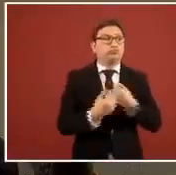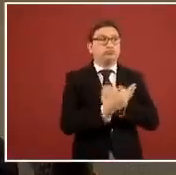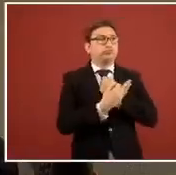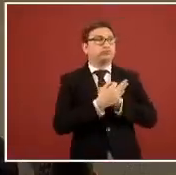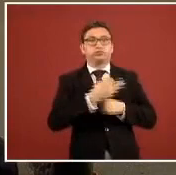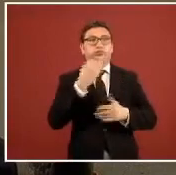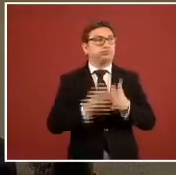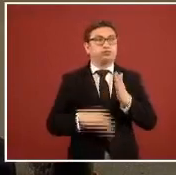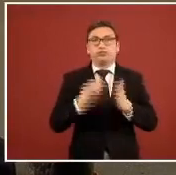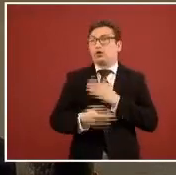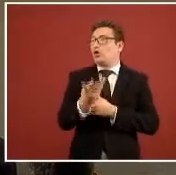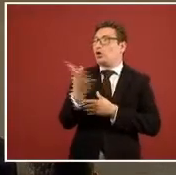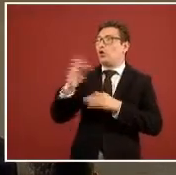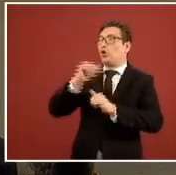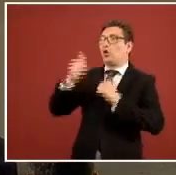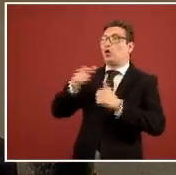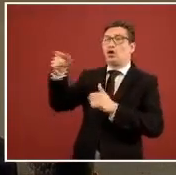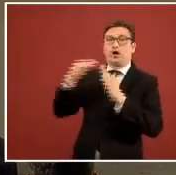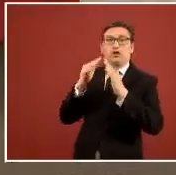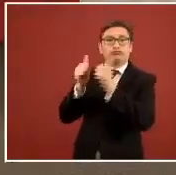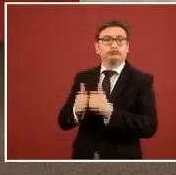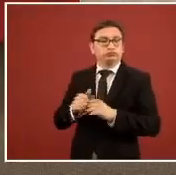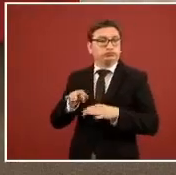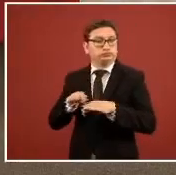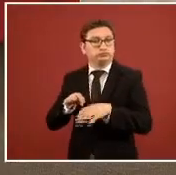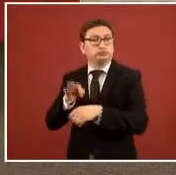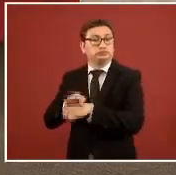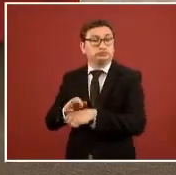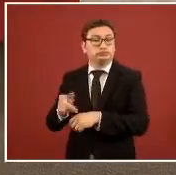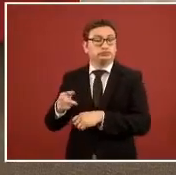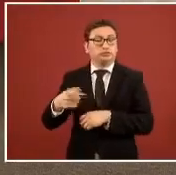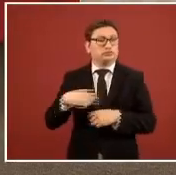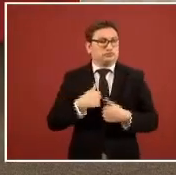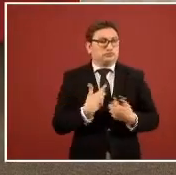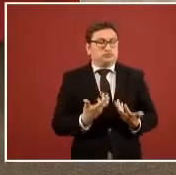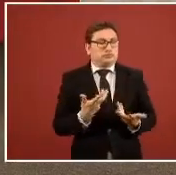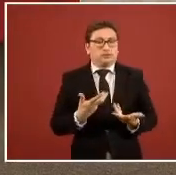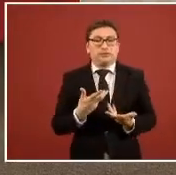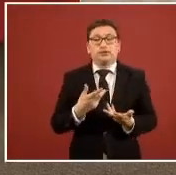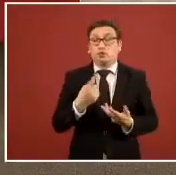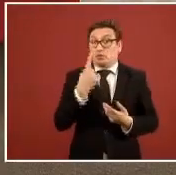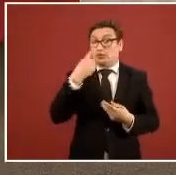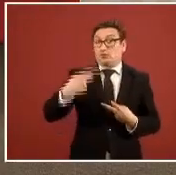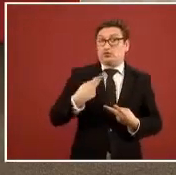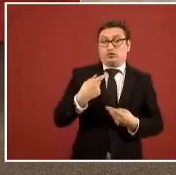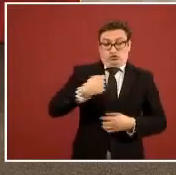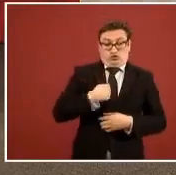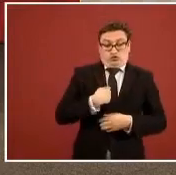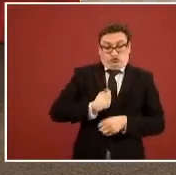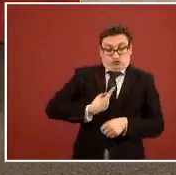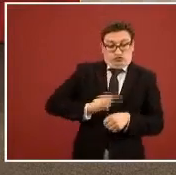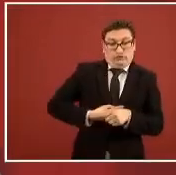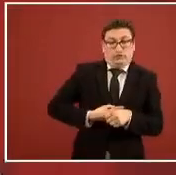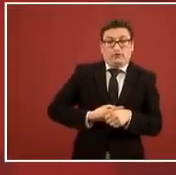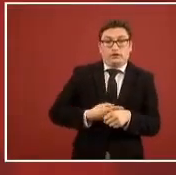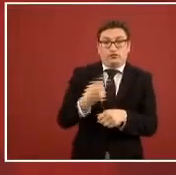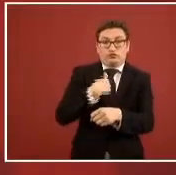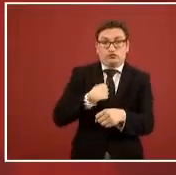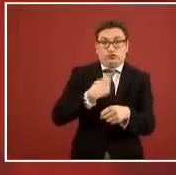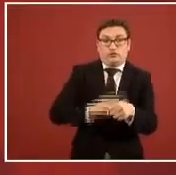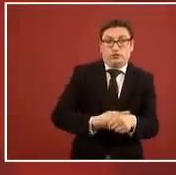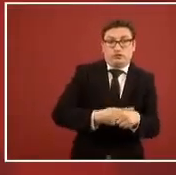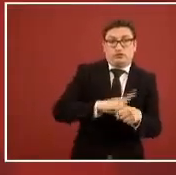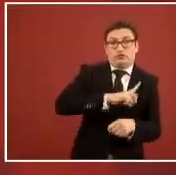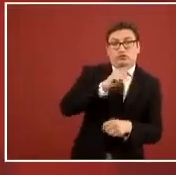como sí se protege todos los demás. Una pregunta adicional puede ser, ¿y si yo me enfermo de COVID y llego a la